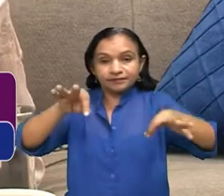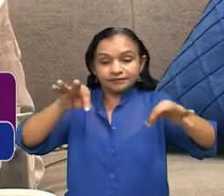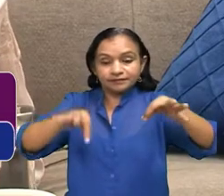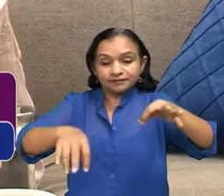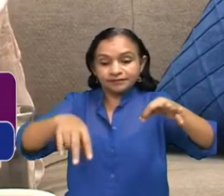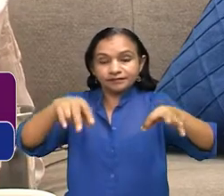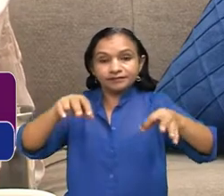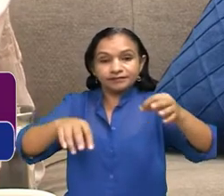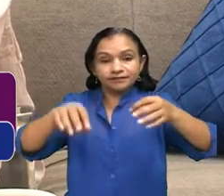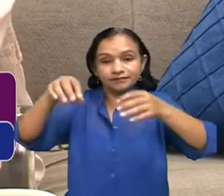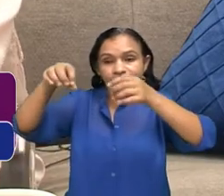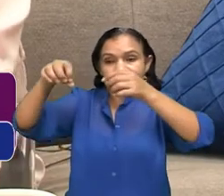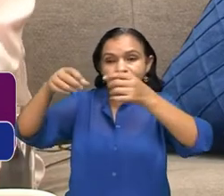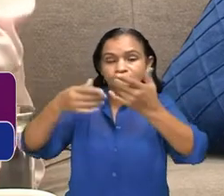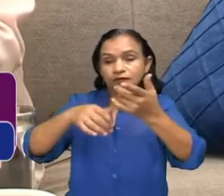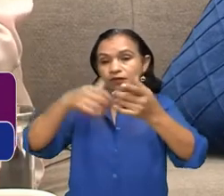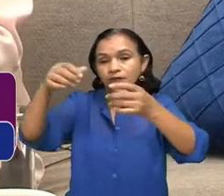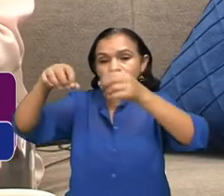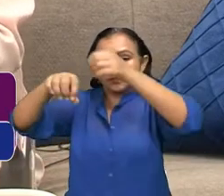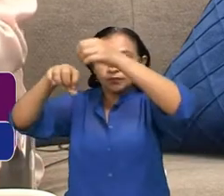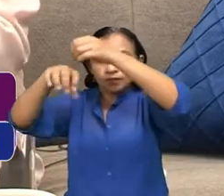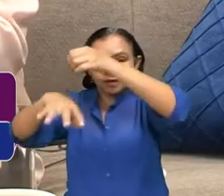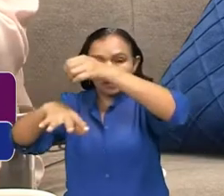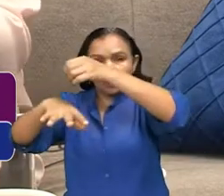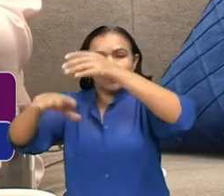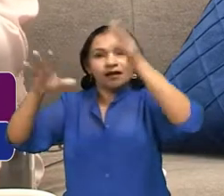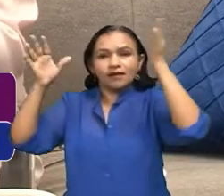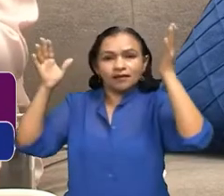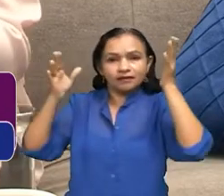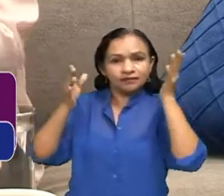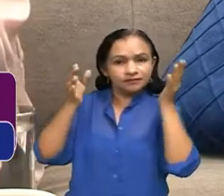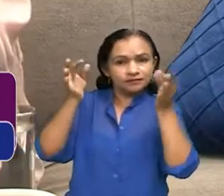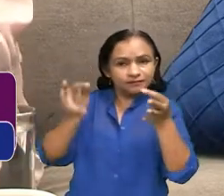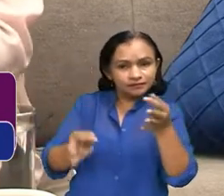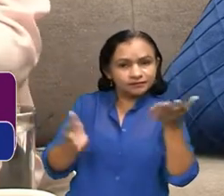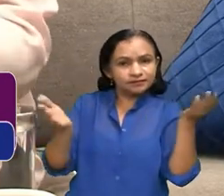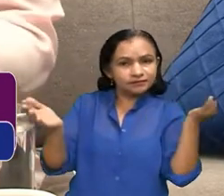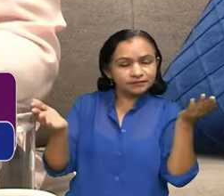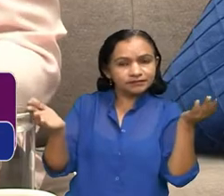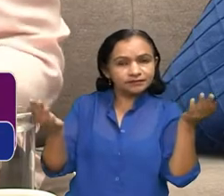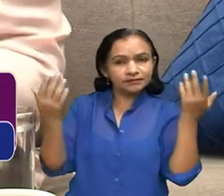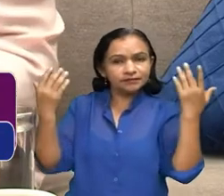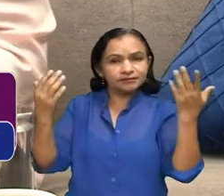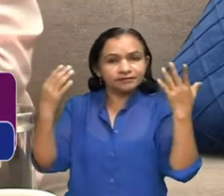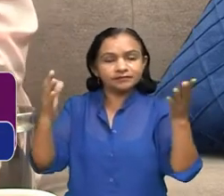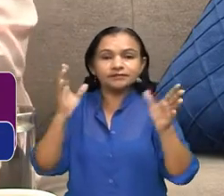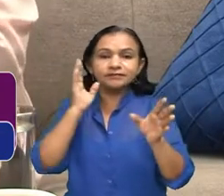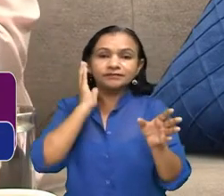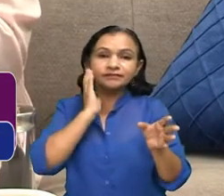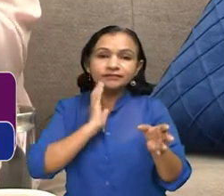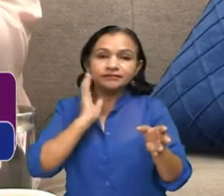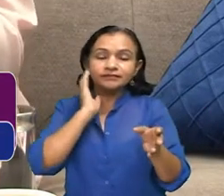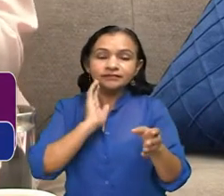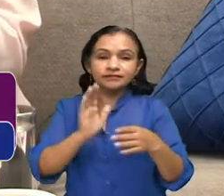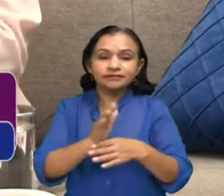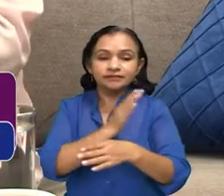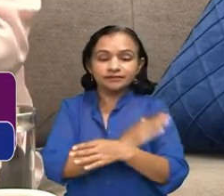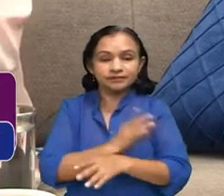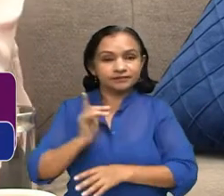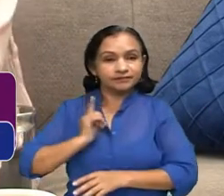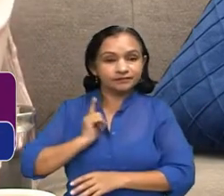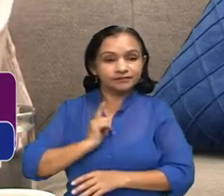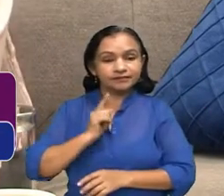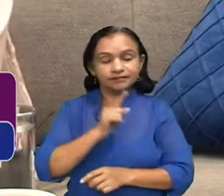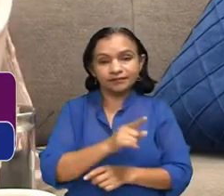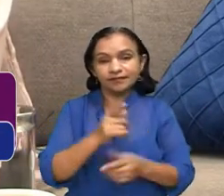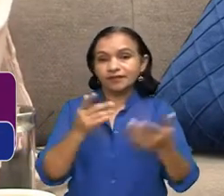son lámparas. Entonces viene todo a unirse, ¿verdad? Uh-huh. Con toda esa experiencia que ya tenían los artesanos, con